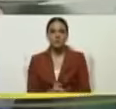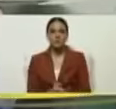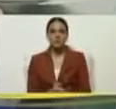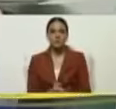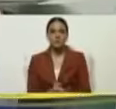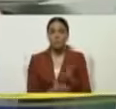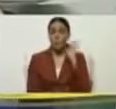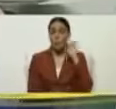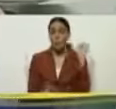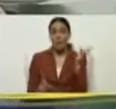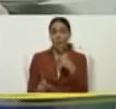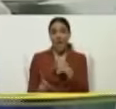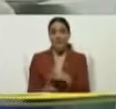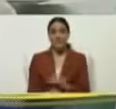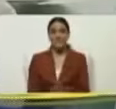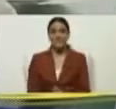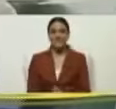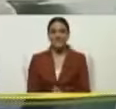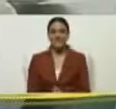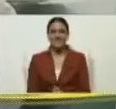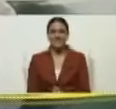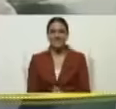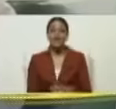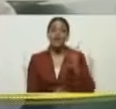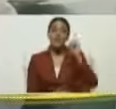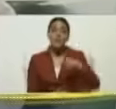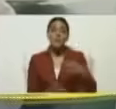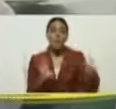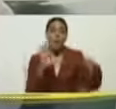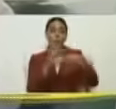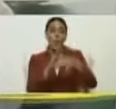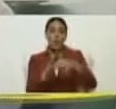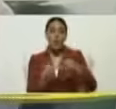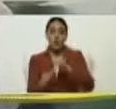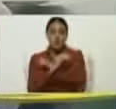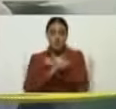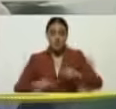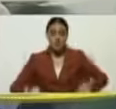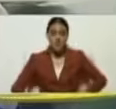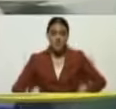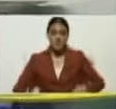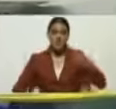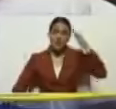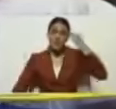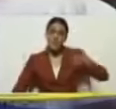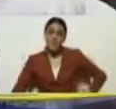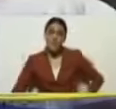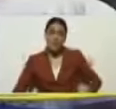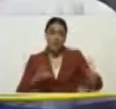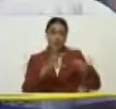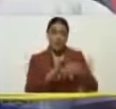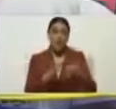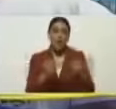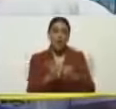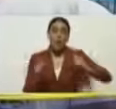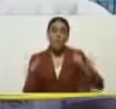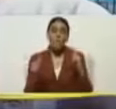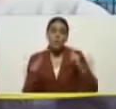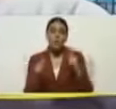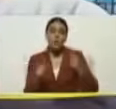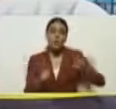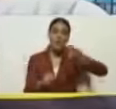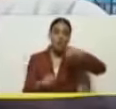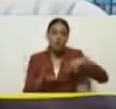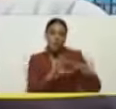naguara, y la Unión Cívica Militar Policial. Y yo les decía, hemos construido también una doctrina policial